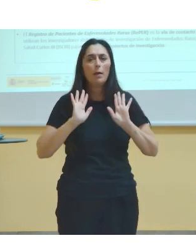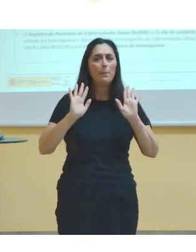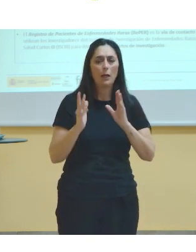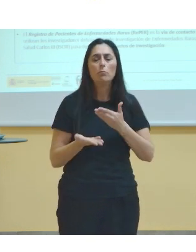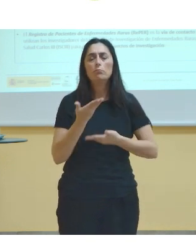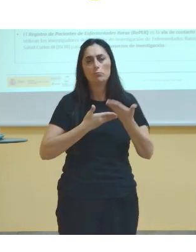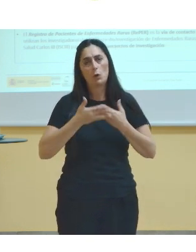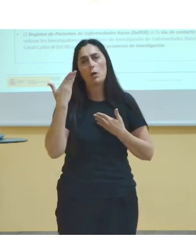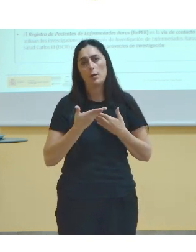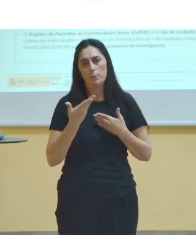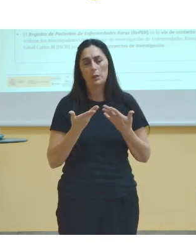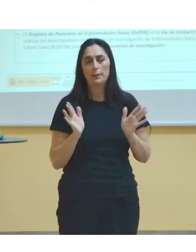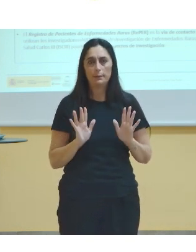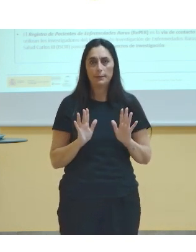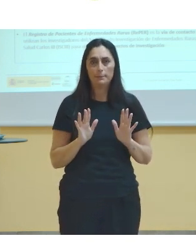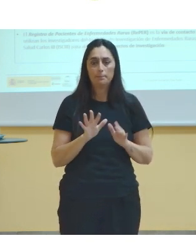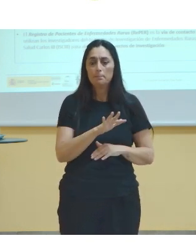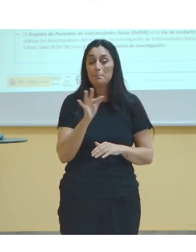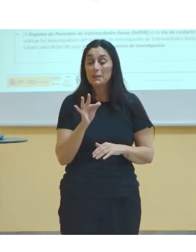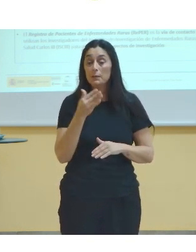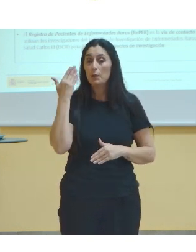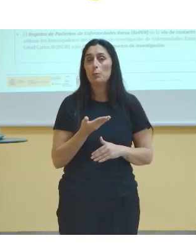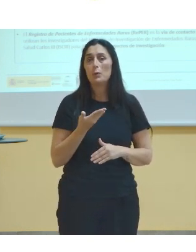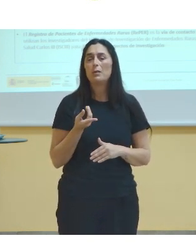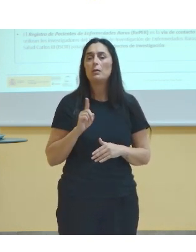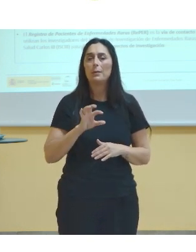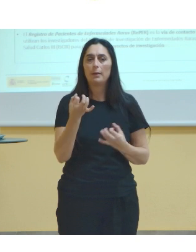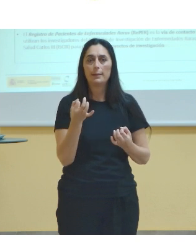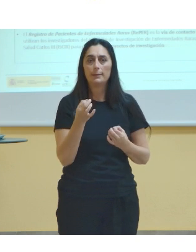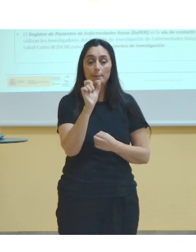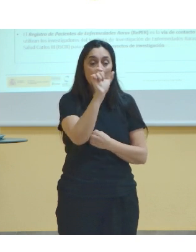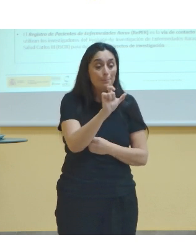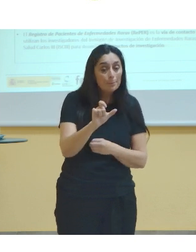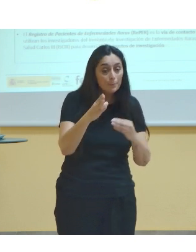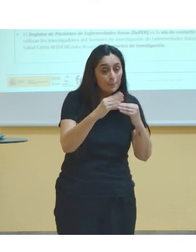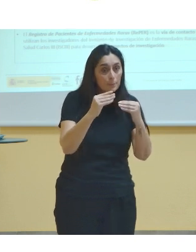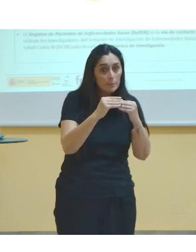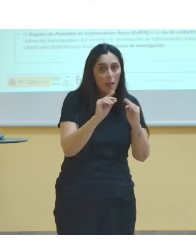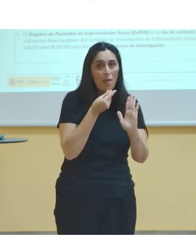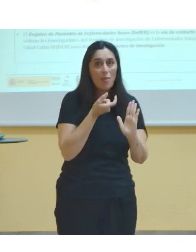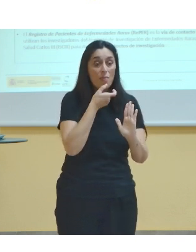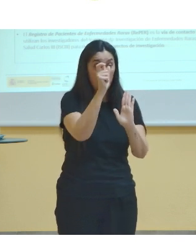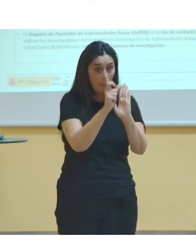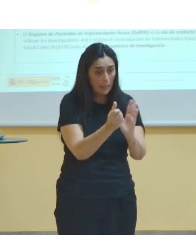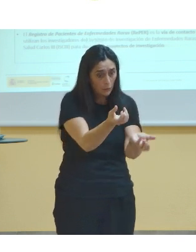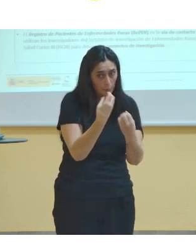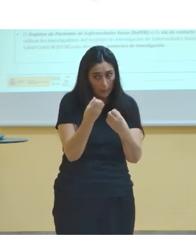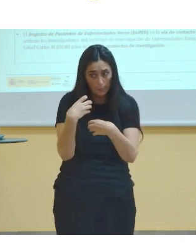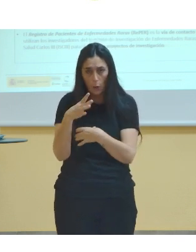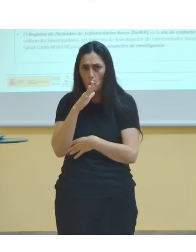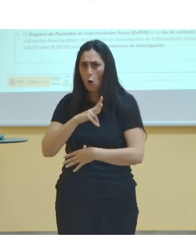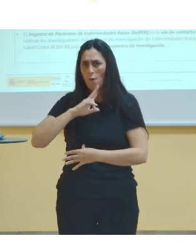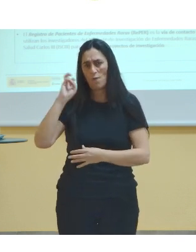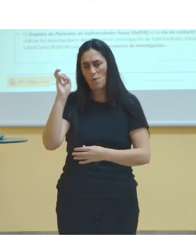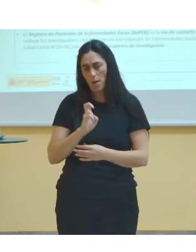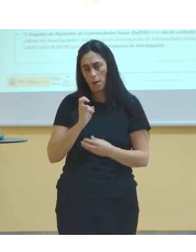esté padeciendo. Y es muy importante que los pacientes nos proporcionen datos, porque los datos reportados por pacientes son muy